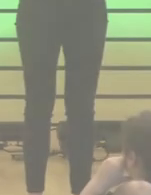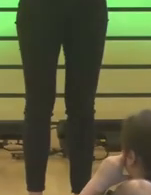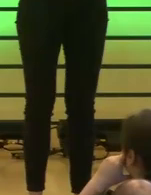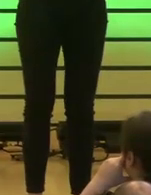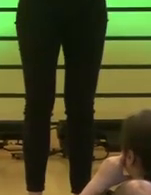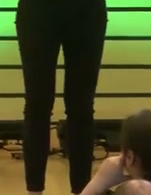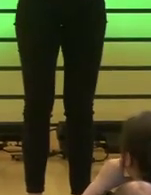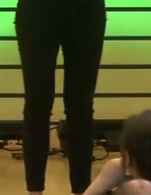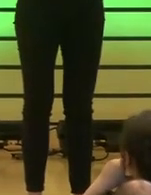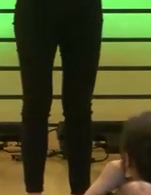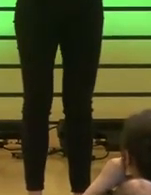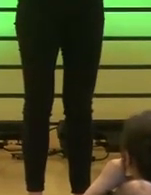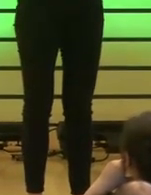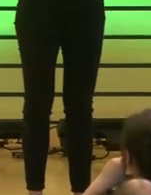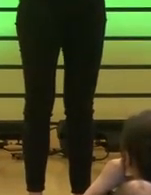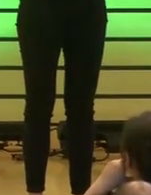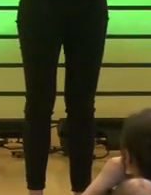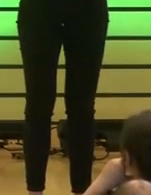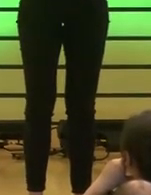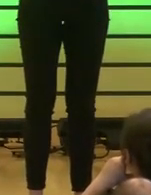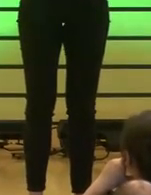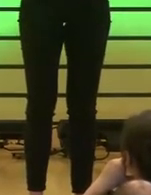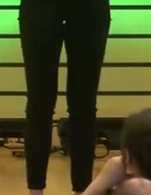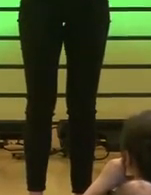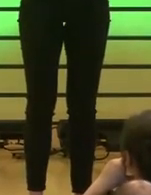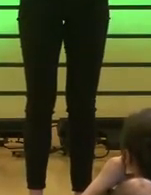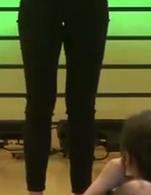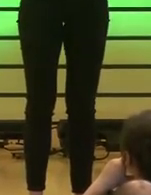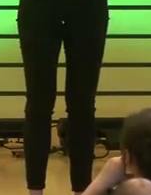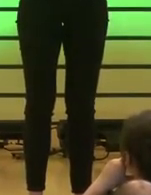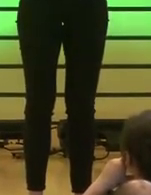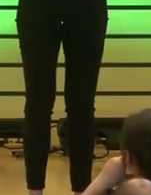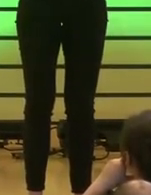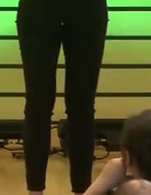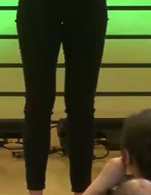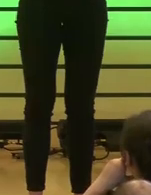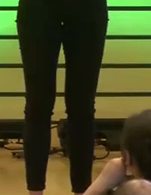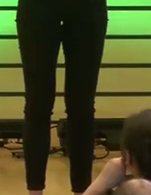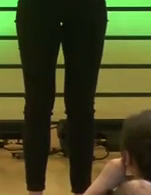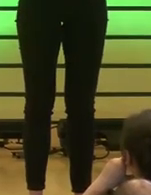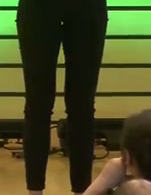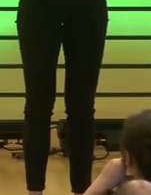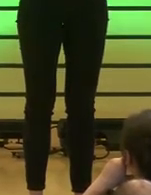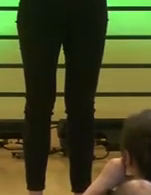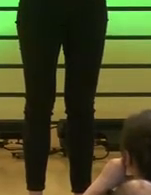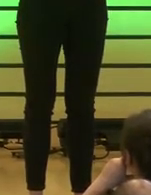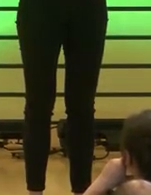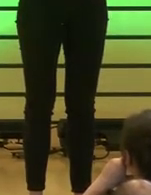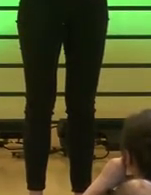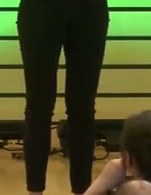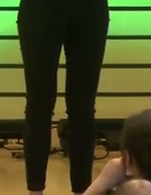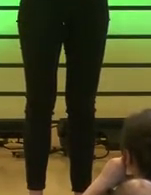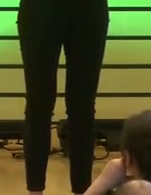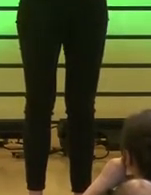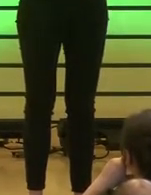buenos días a todos y a todas Pues arrancamos el congreso con la primera ponencia inspiradora Pero antes de